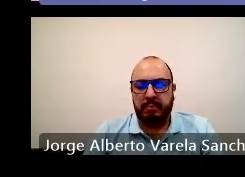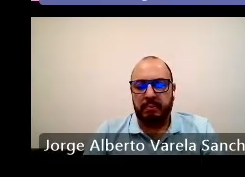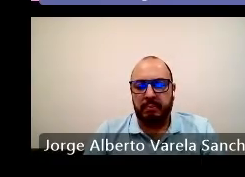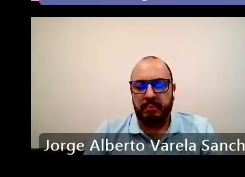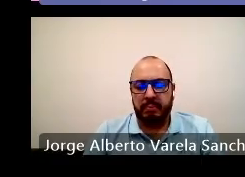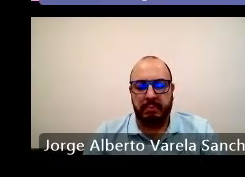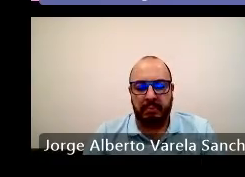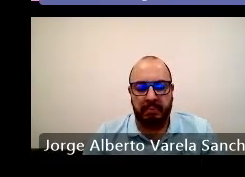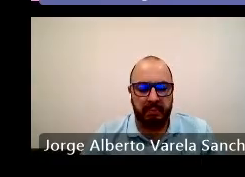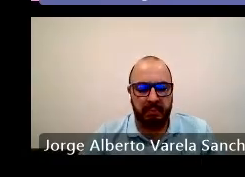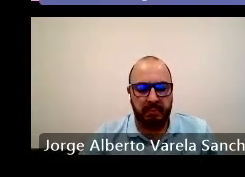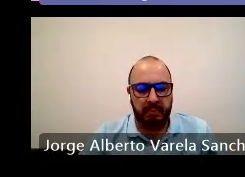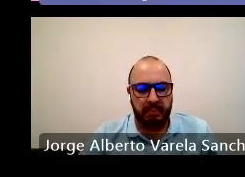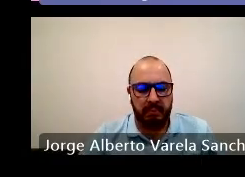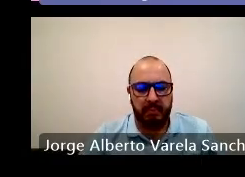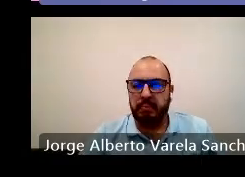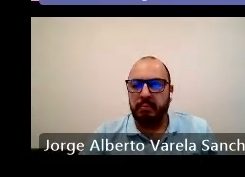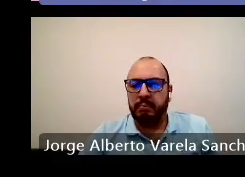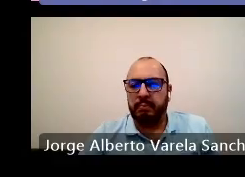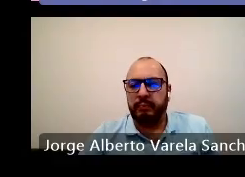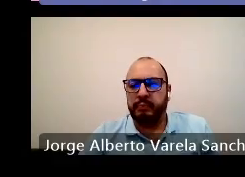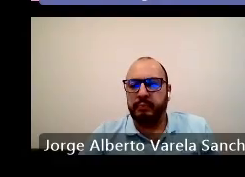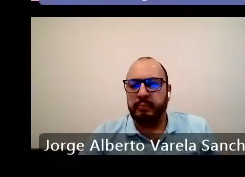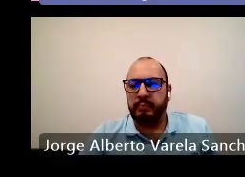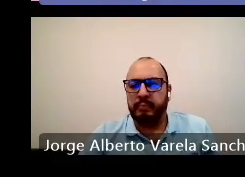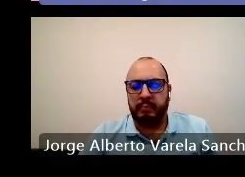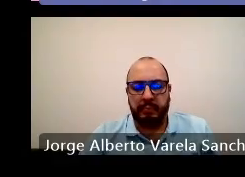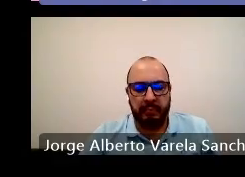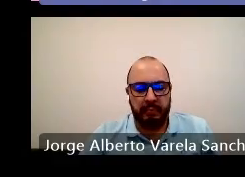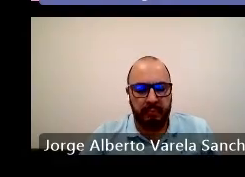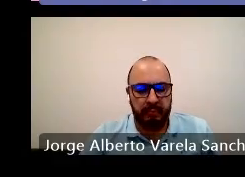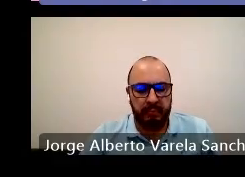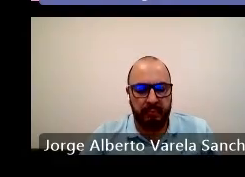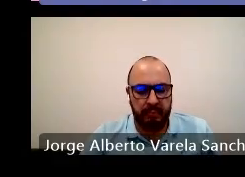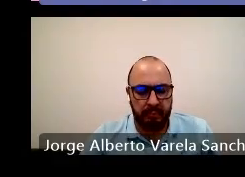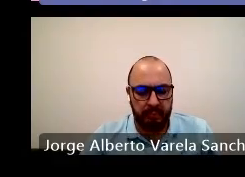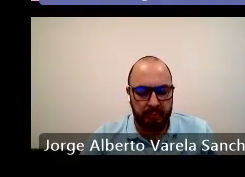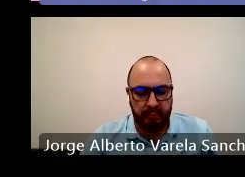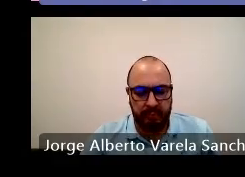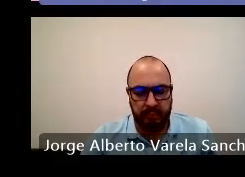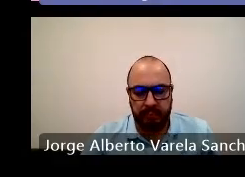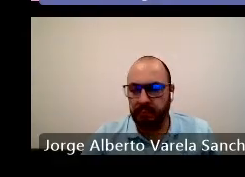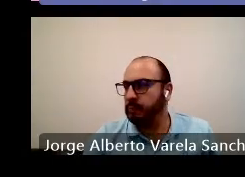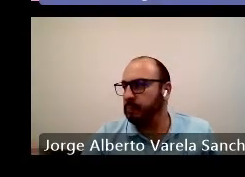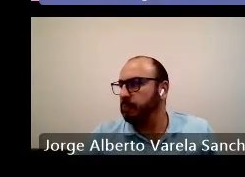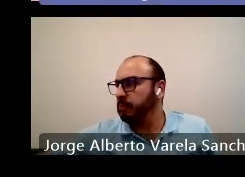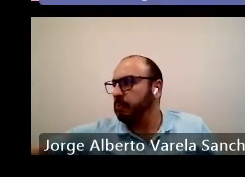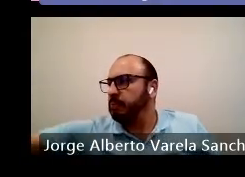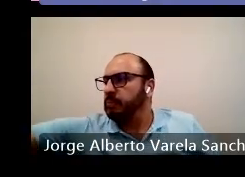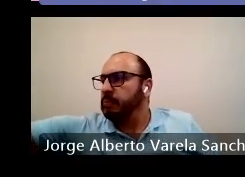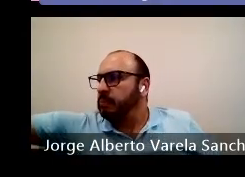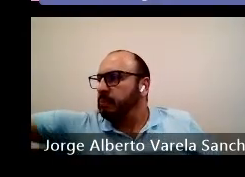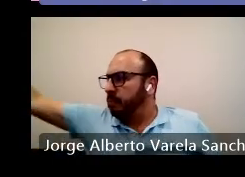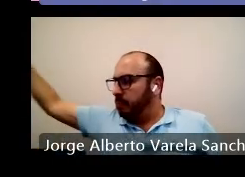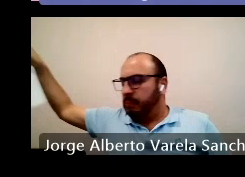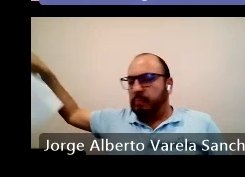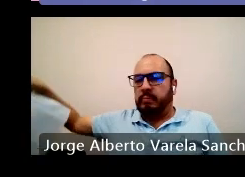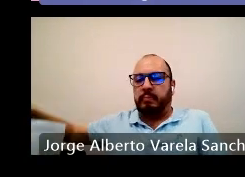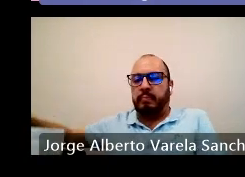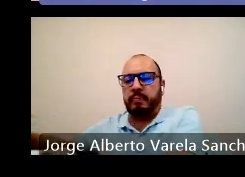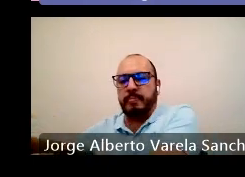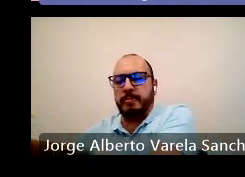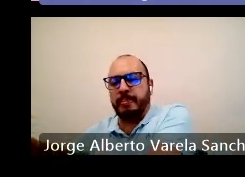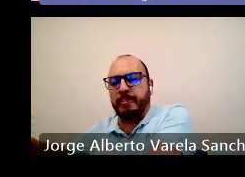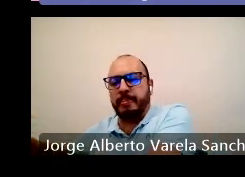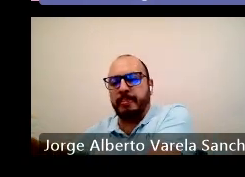Al tiempo, pues ella no avanza, se siente mal, va con un psicólogo